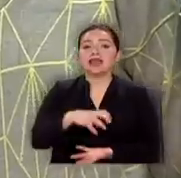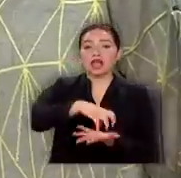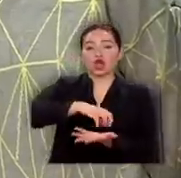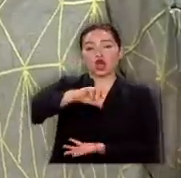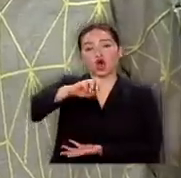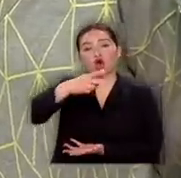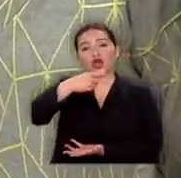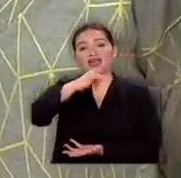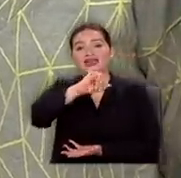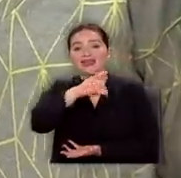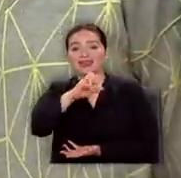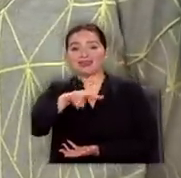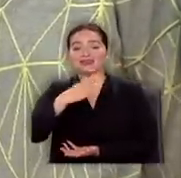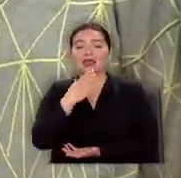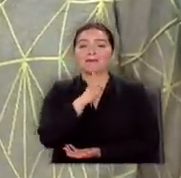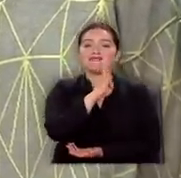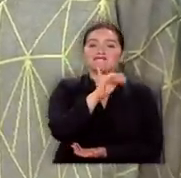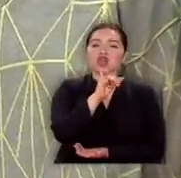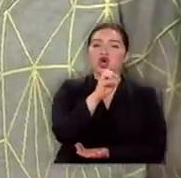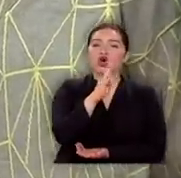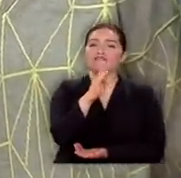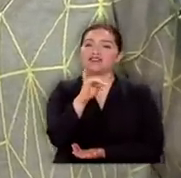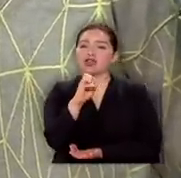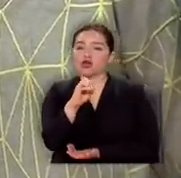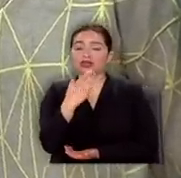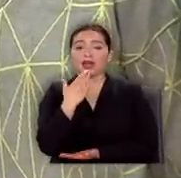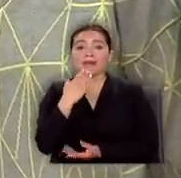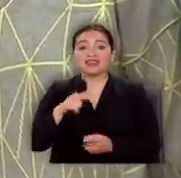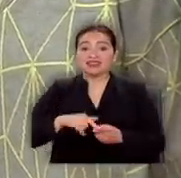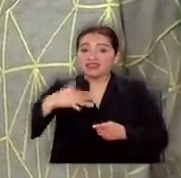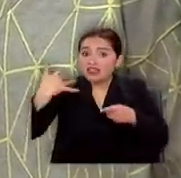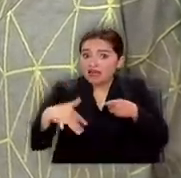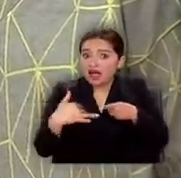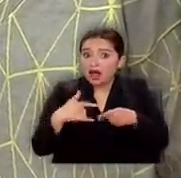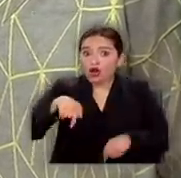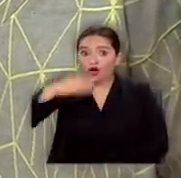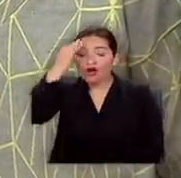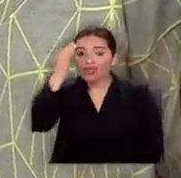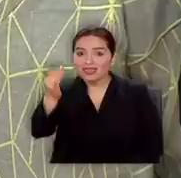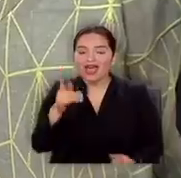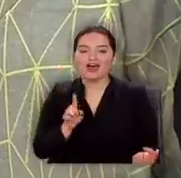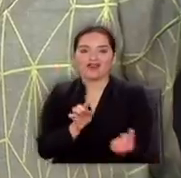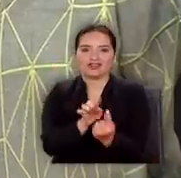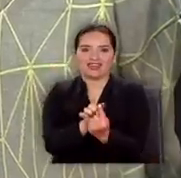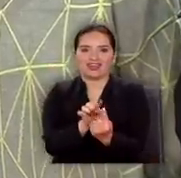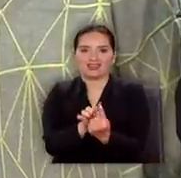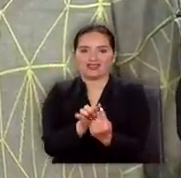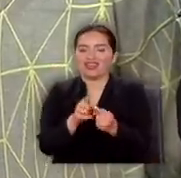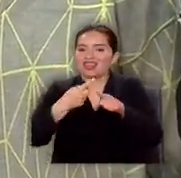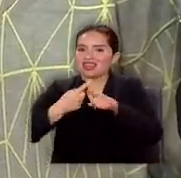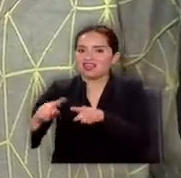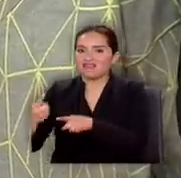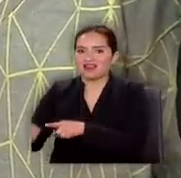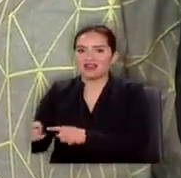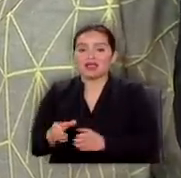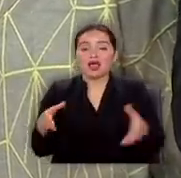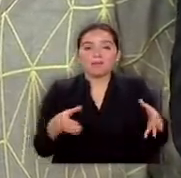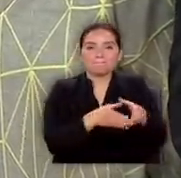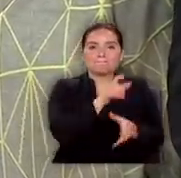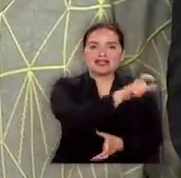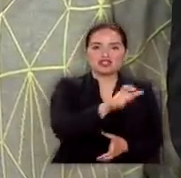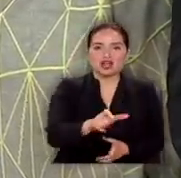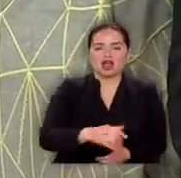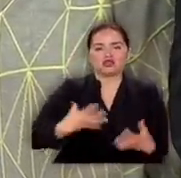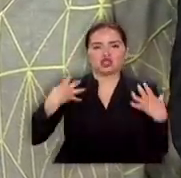o'higgins y de la región del bío bío ahí también destacar que ya hoy día ya han puesto en contacto diversos sostenedores